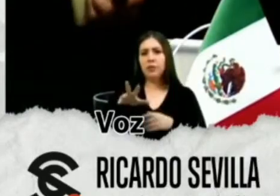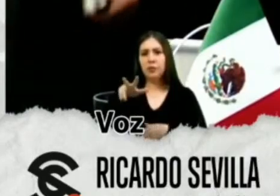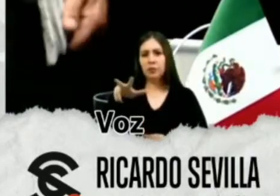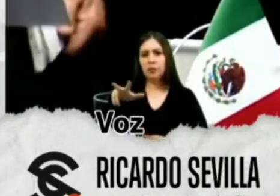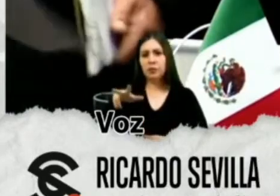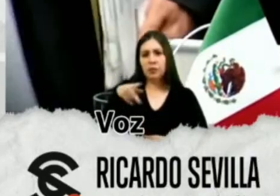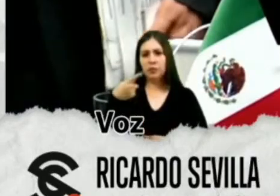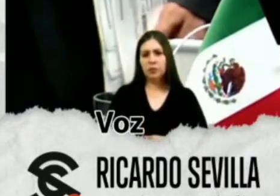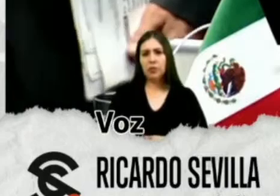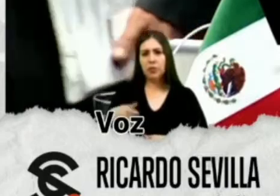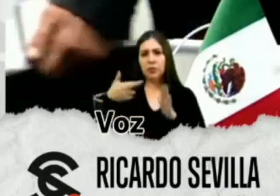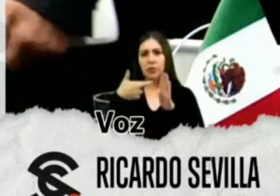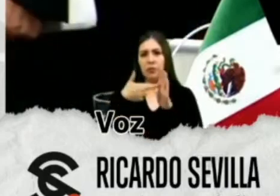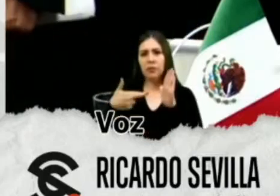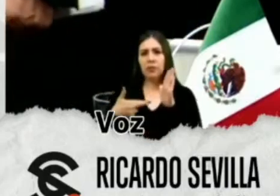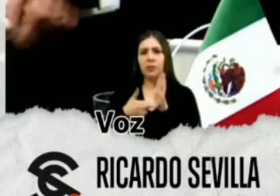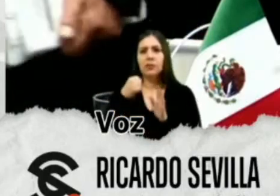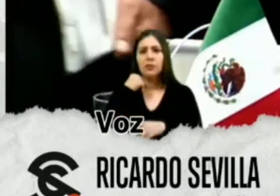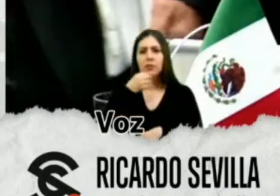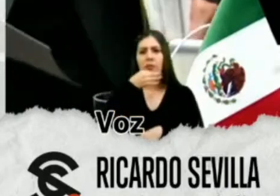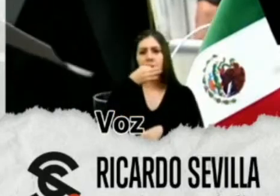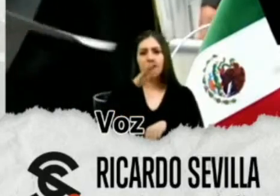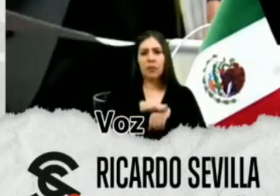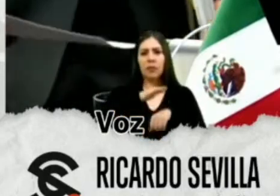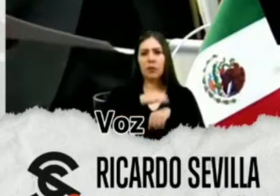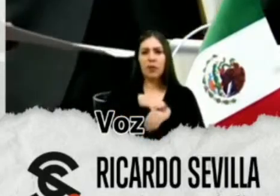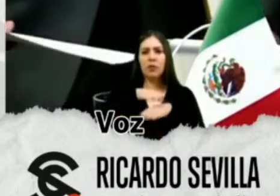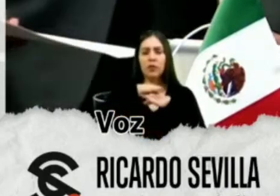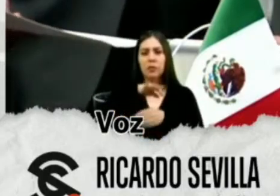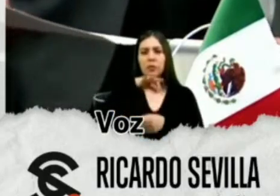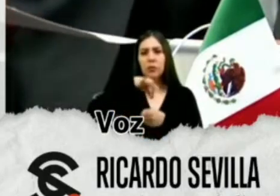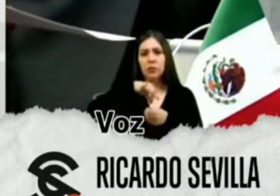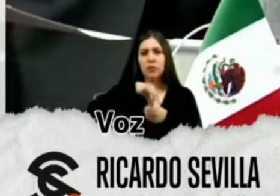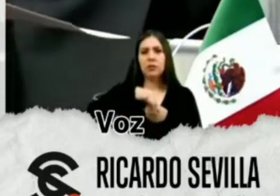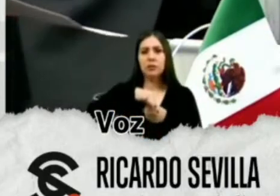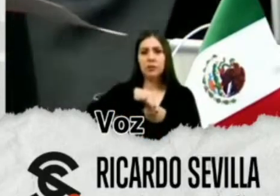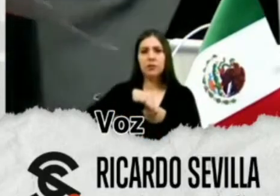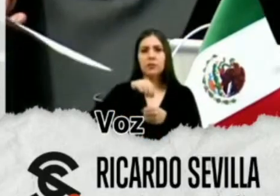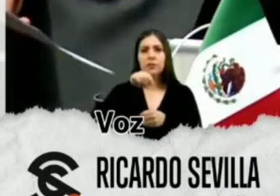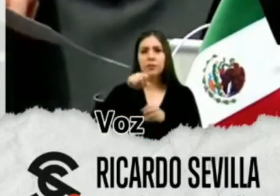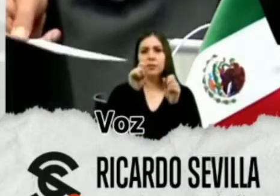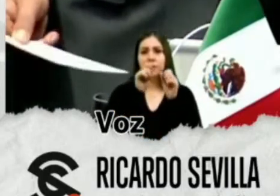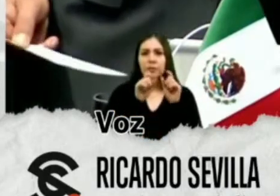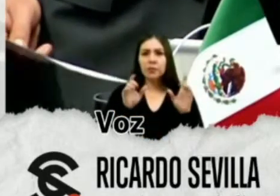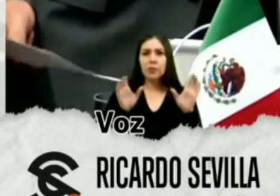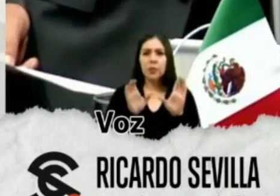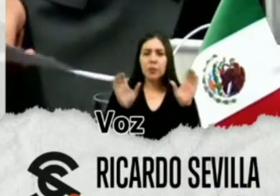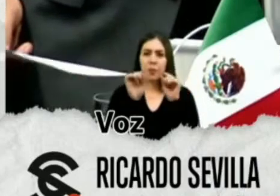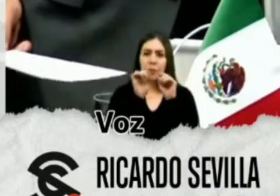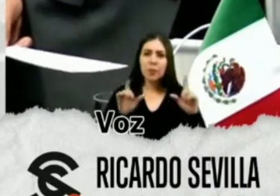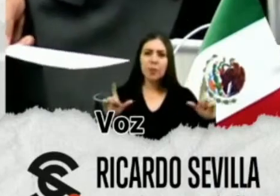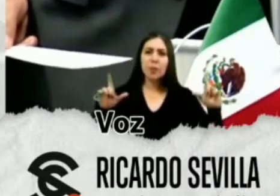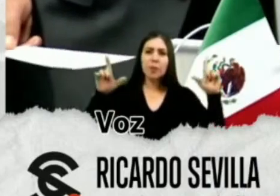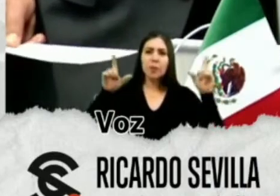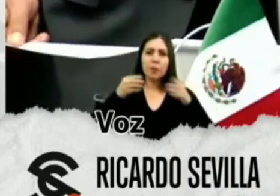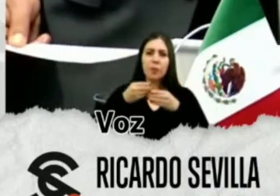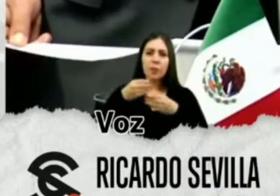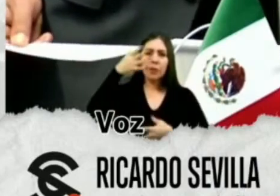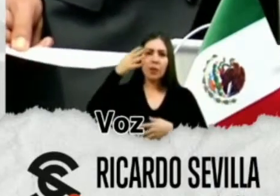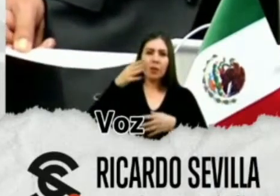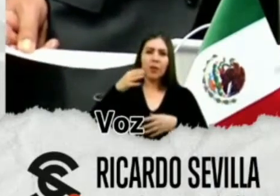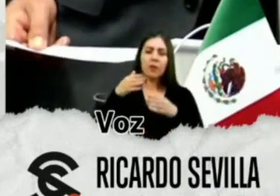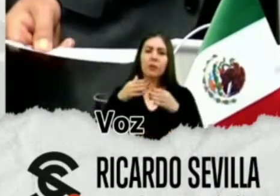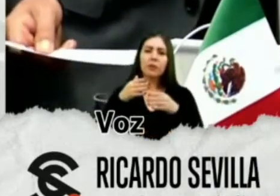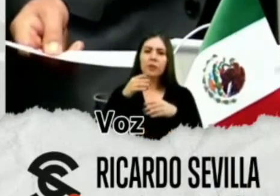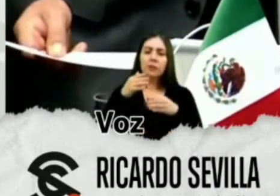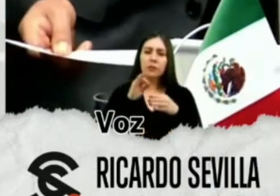Mexicano, que tenía justamente el influjo de Ignacio Ramírez del Nigromante, pero ha decidido en